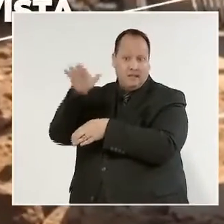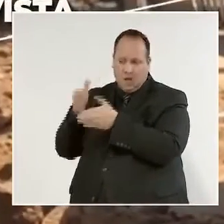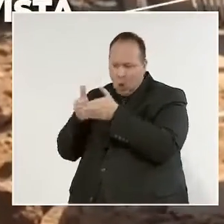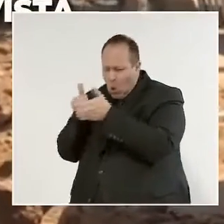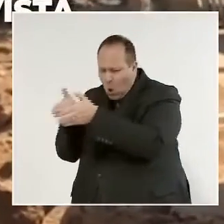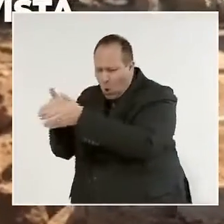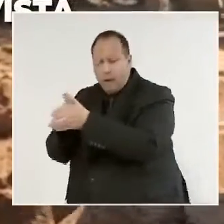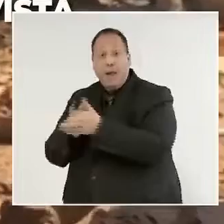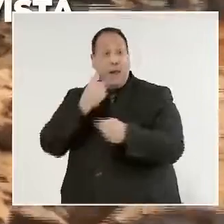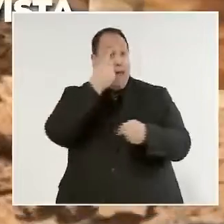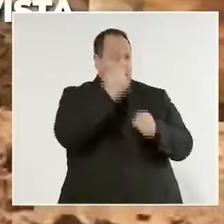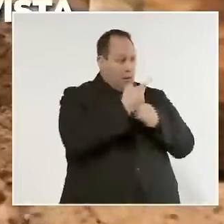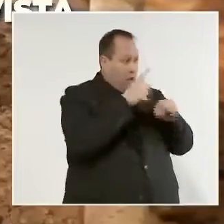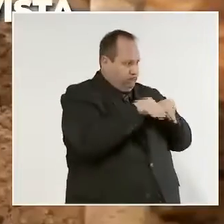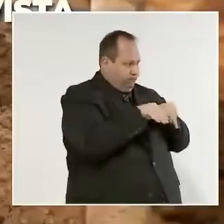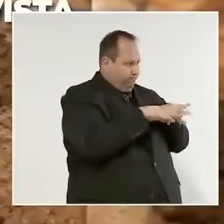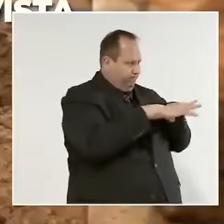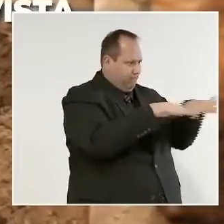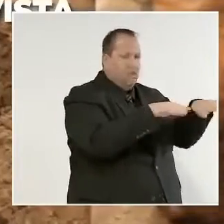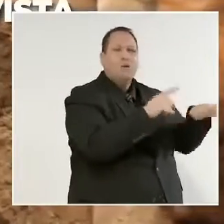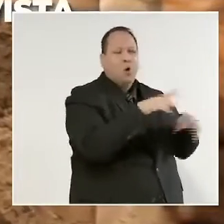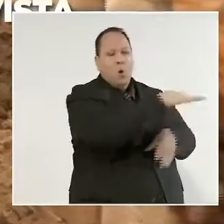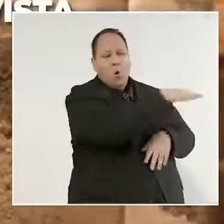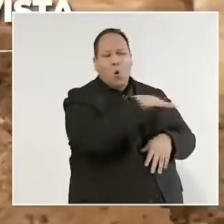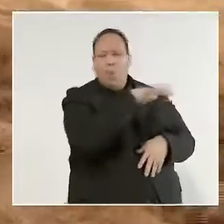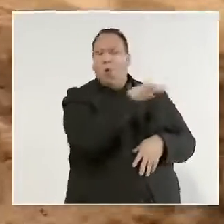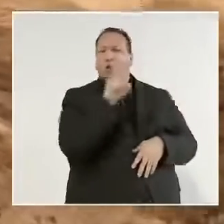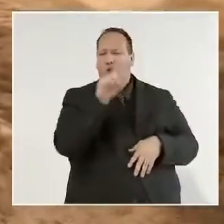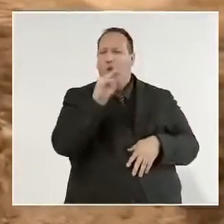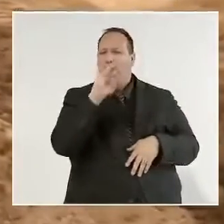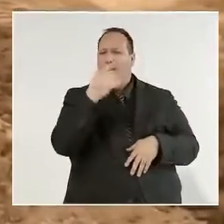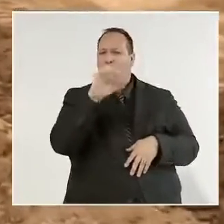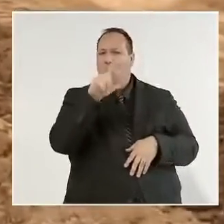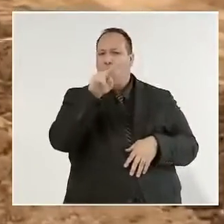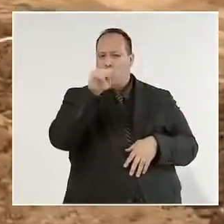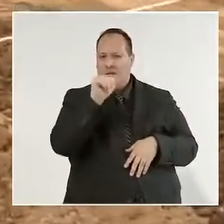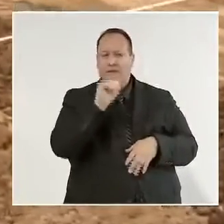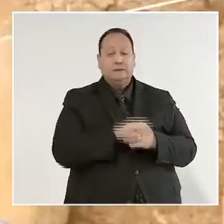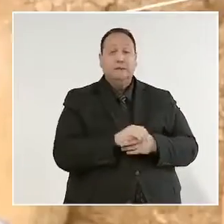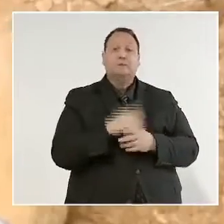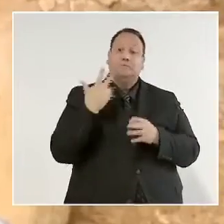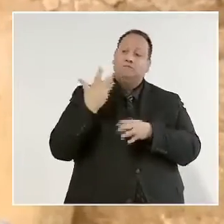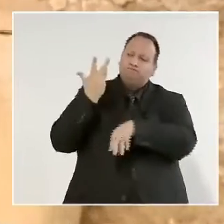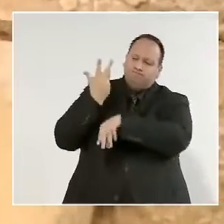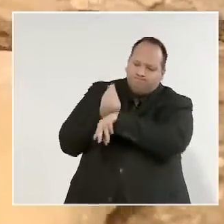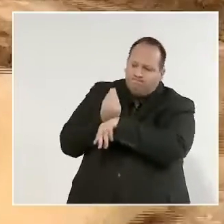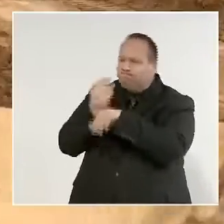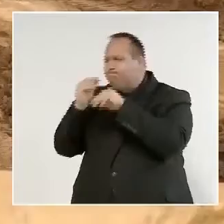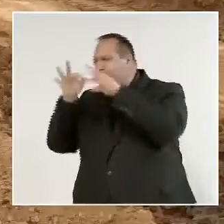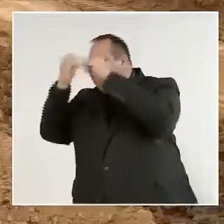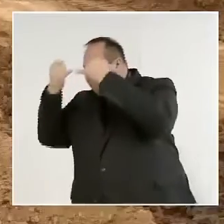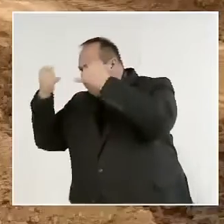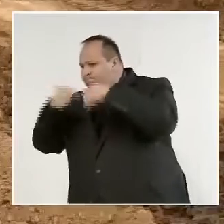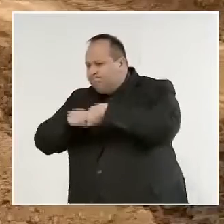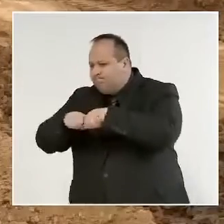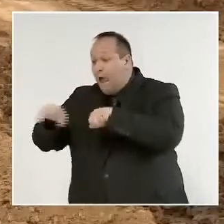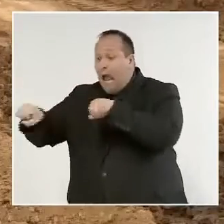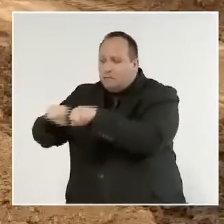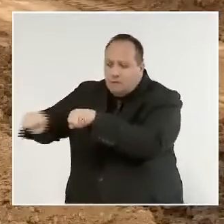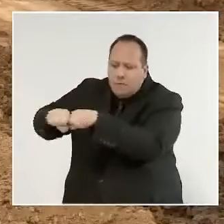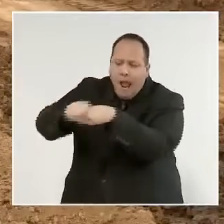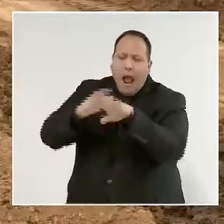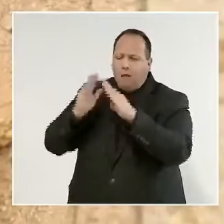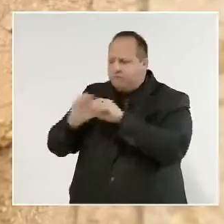Las Ánimas, en Cañón Buenavista. Primera etapa de red de agua potable en Colonia Domingo